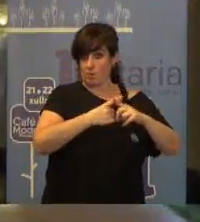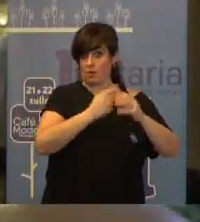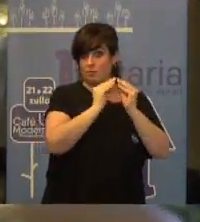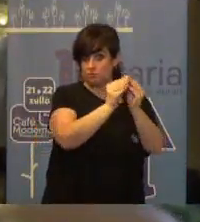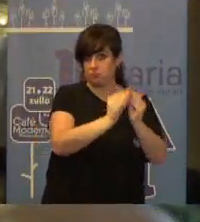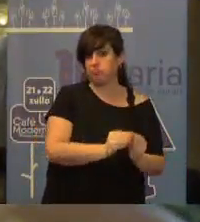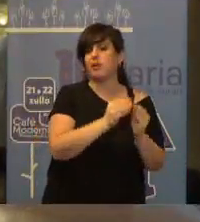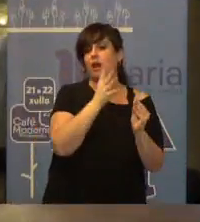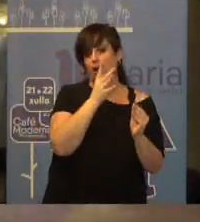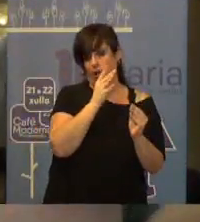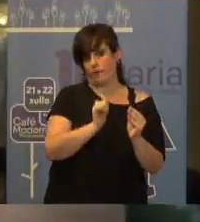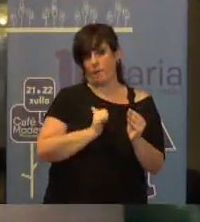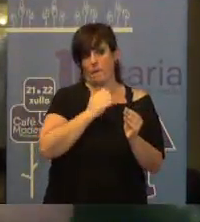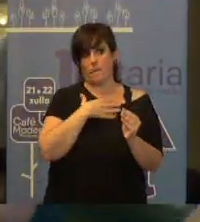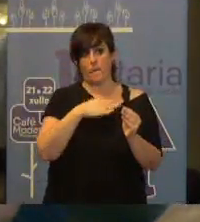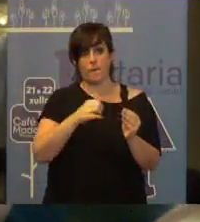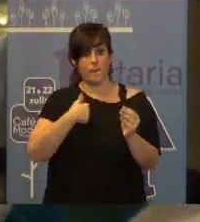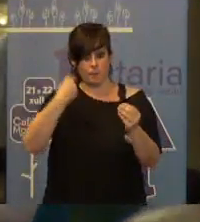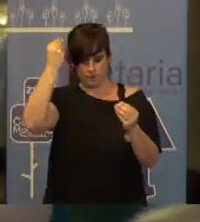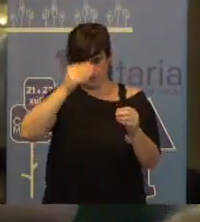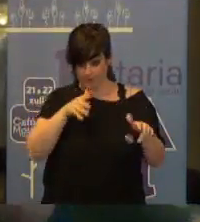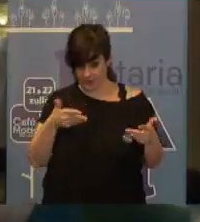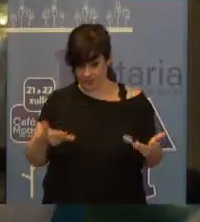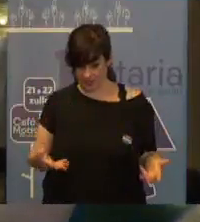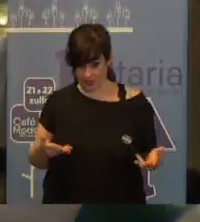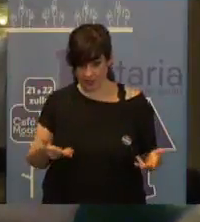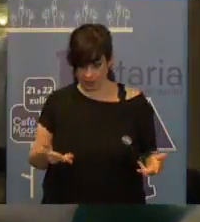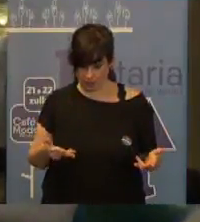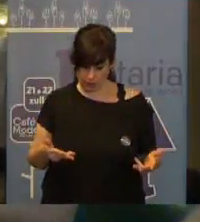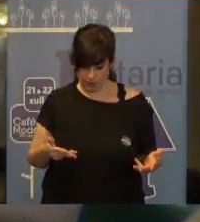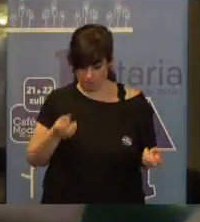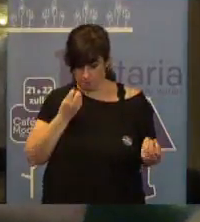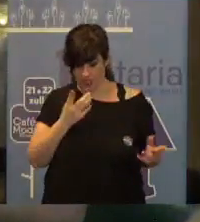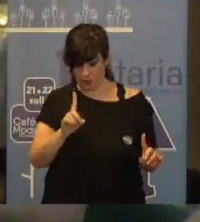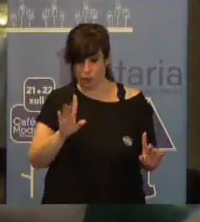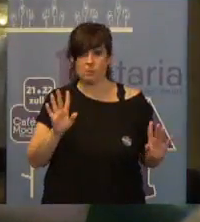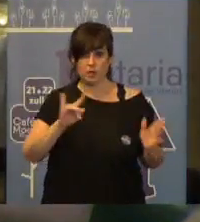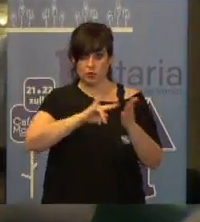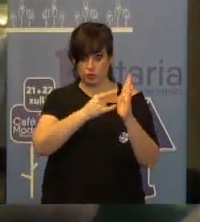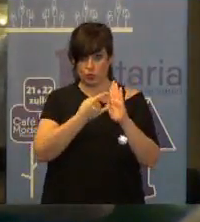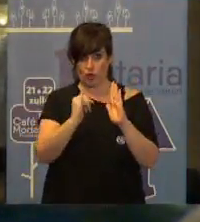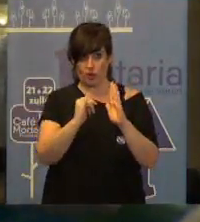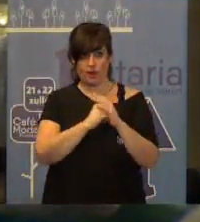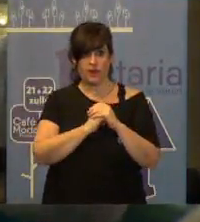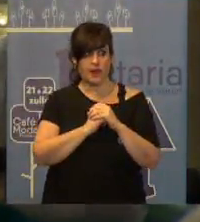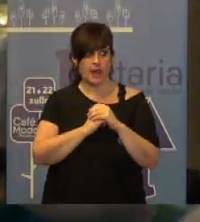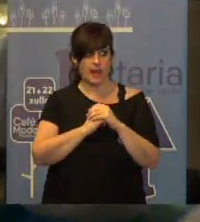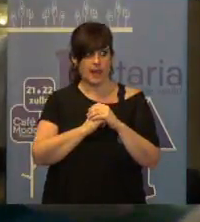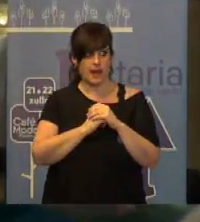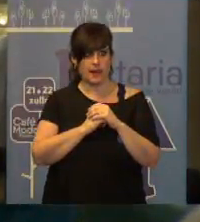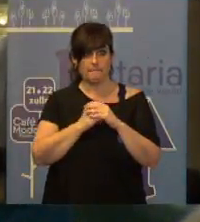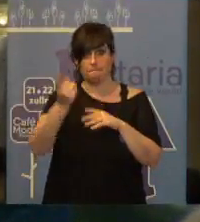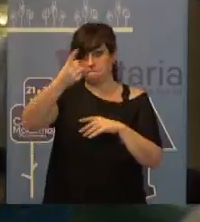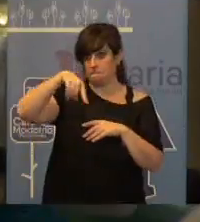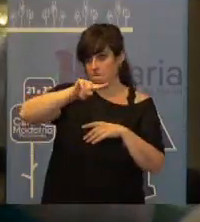Ahora non vai haber, non creo que vai haber, non sei o que vai pasar co tema catalán, pero xa vai discutir da Constitución. E tal vez Galicia podía definir